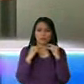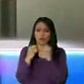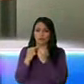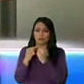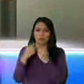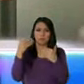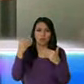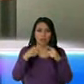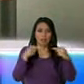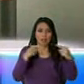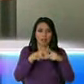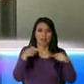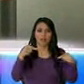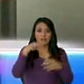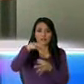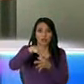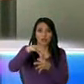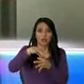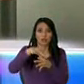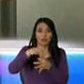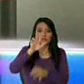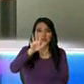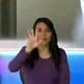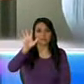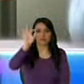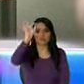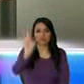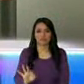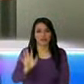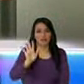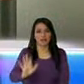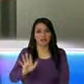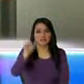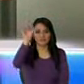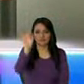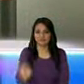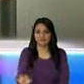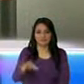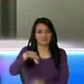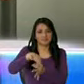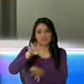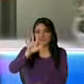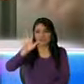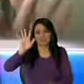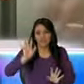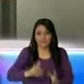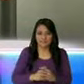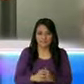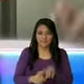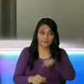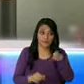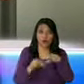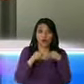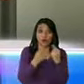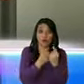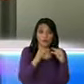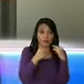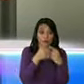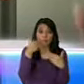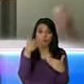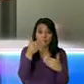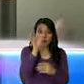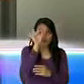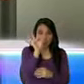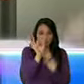oposición. El voto de Alianza País es un voto cautivo y es un voto que vota en plancha por Alianza País, mientras que los de los otros partidos en